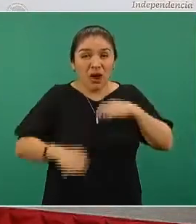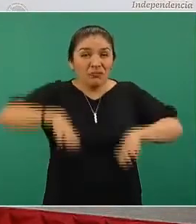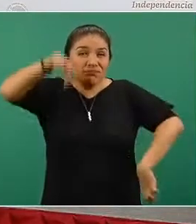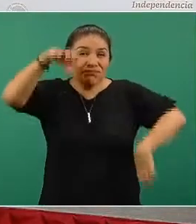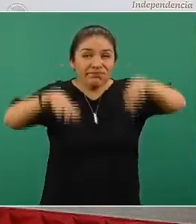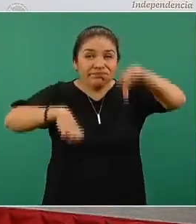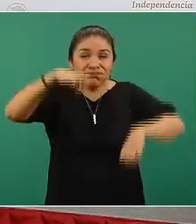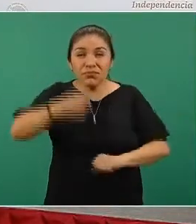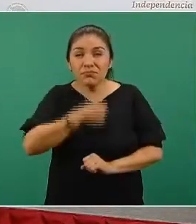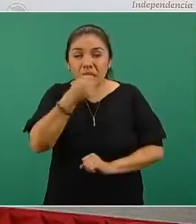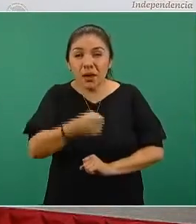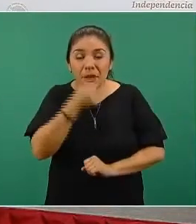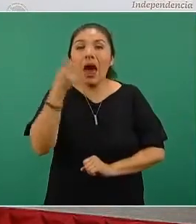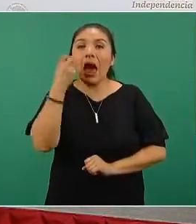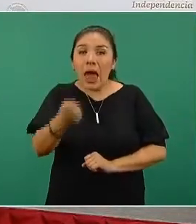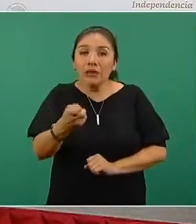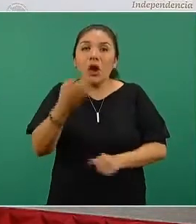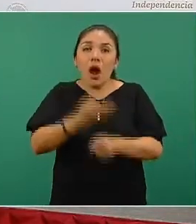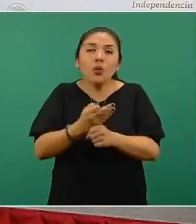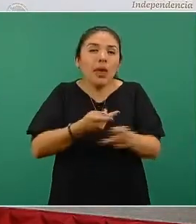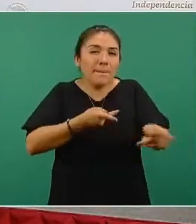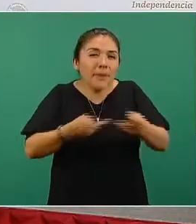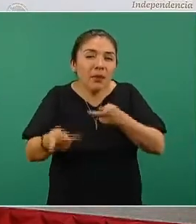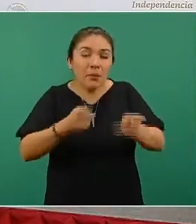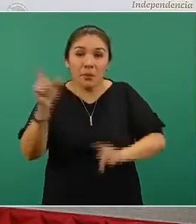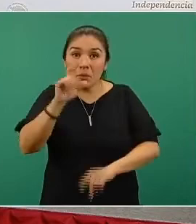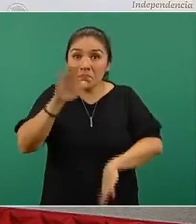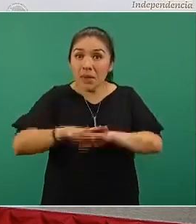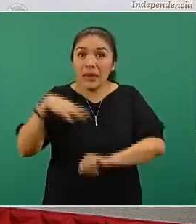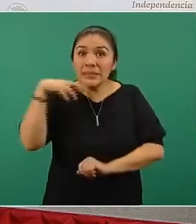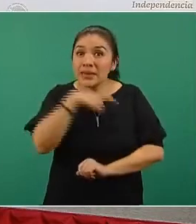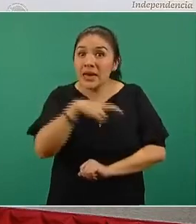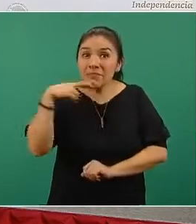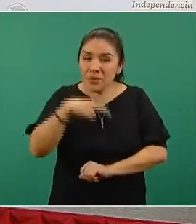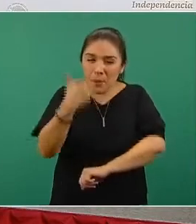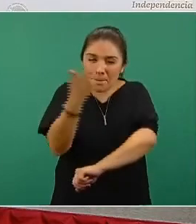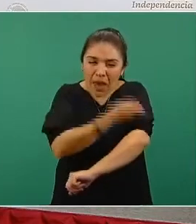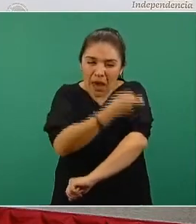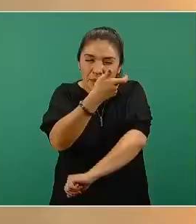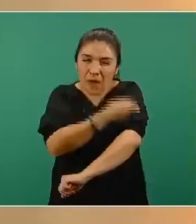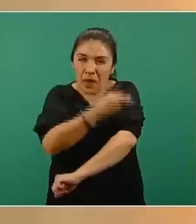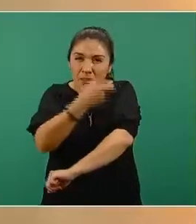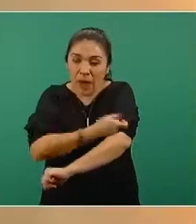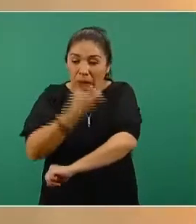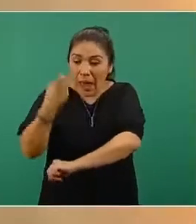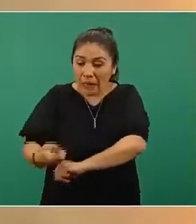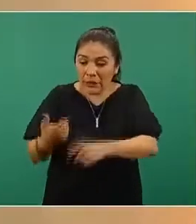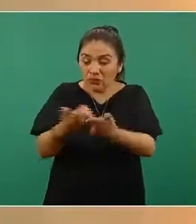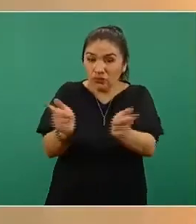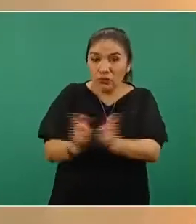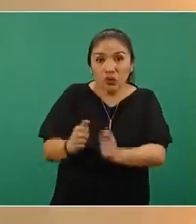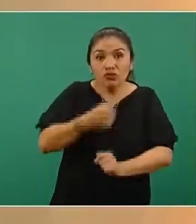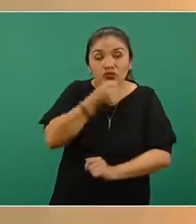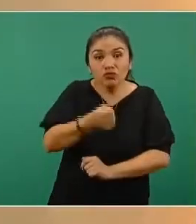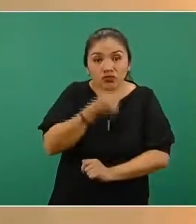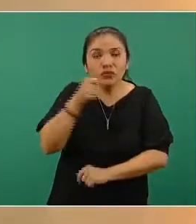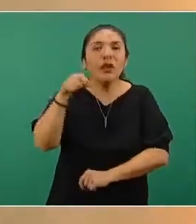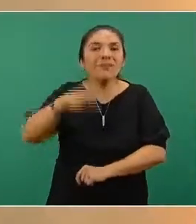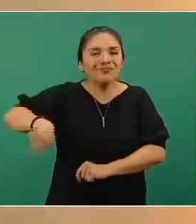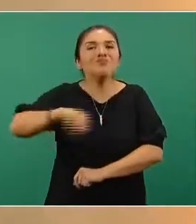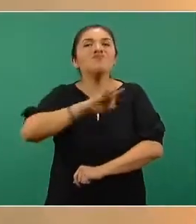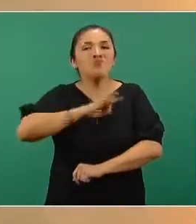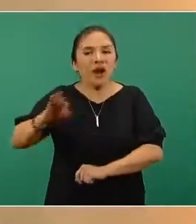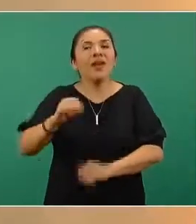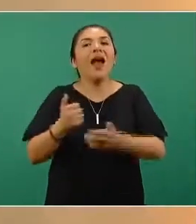mayores, es lo que se ha estimado que conforme más rápido avancemos en este grupo es el que va a tener un mayor impacto